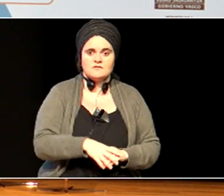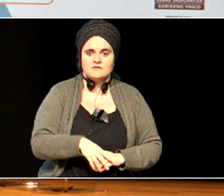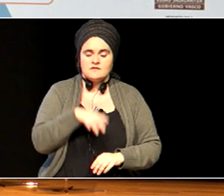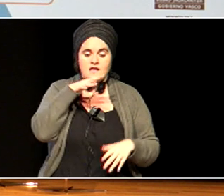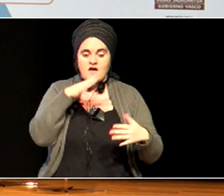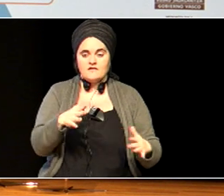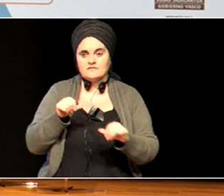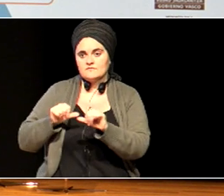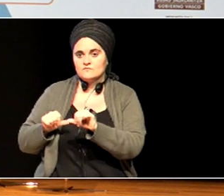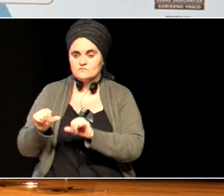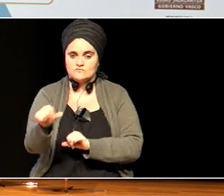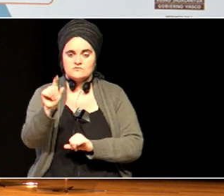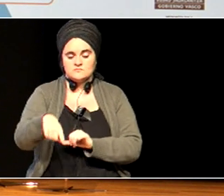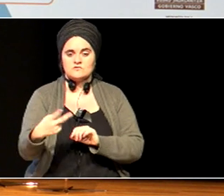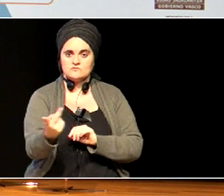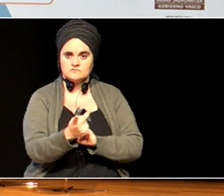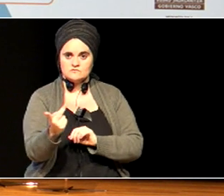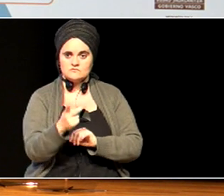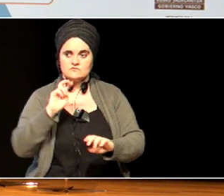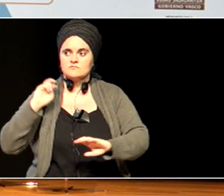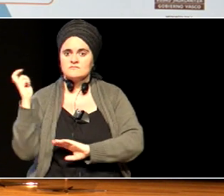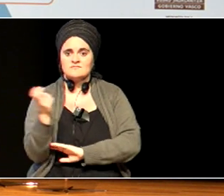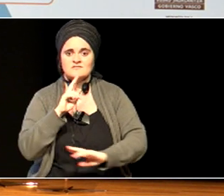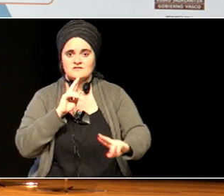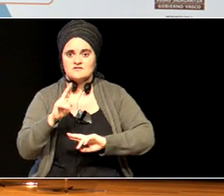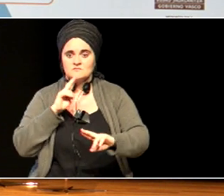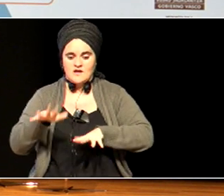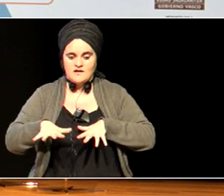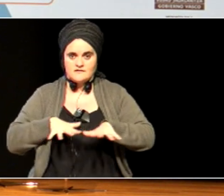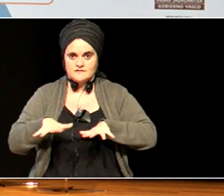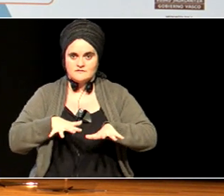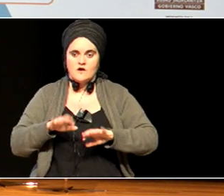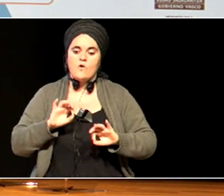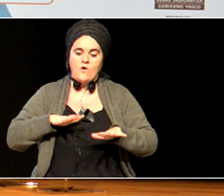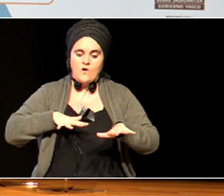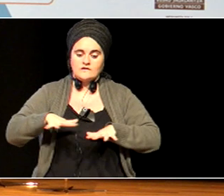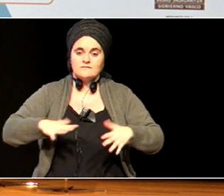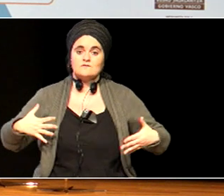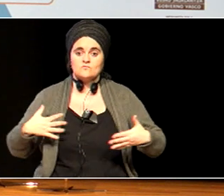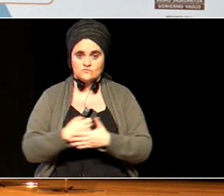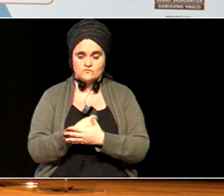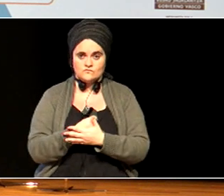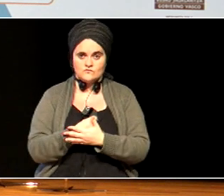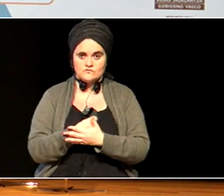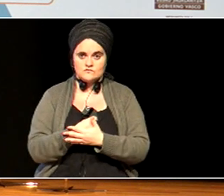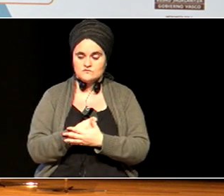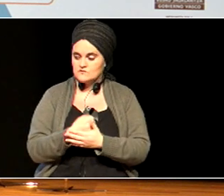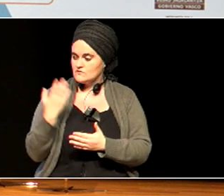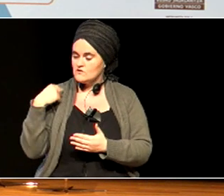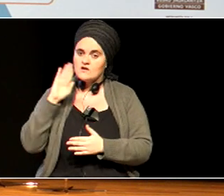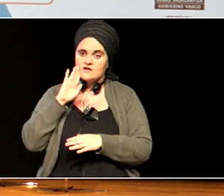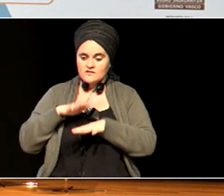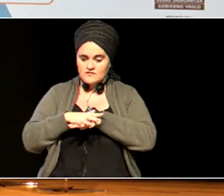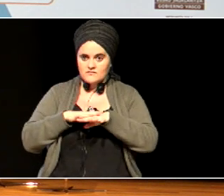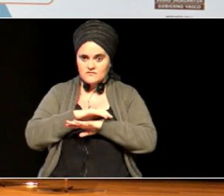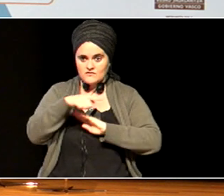etorkizuneko anistasunari erantzuteko ekimenak, edo ekimen guztiek, lehen aipatutako prinsipiotan